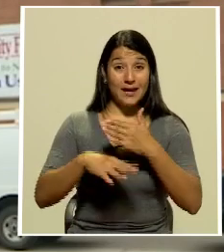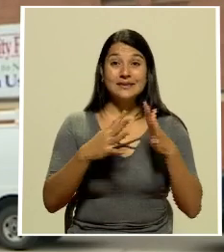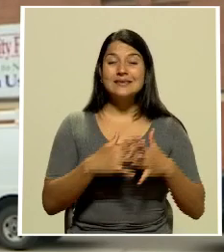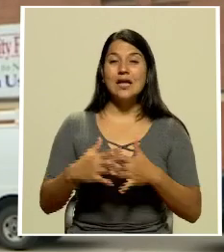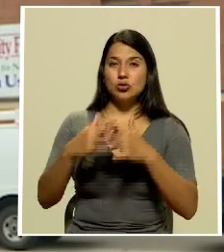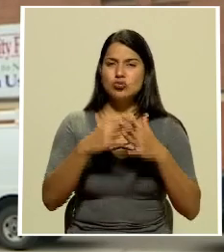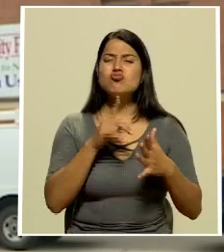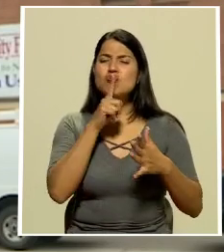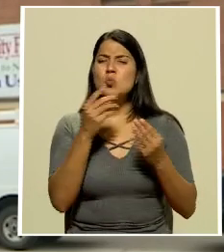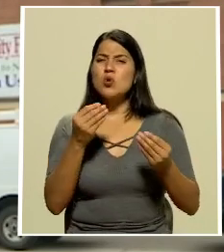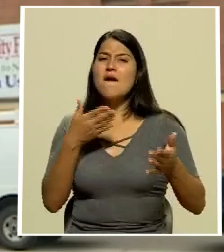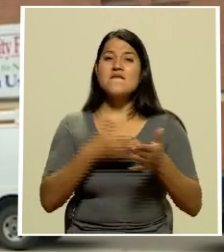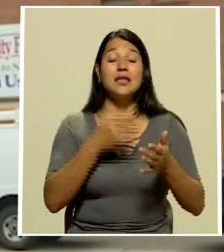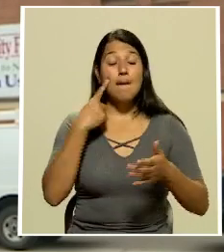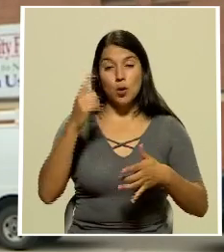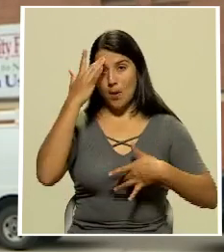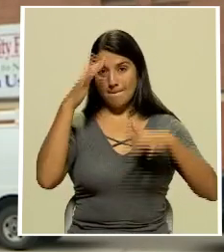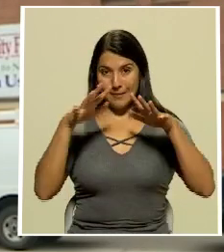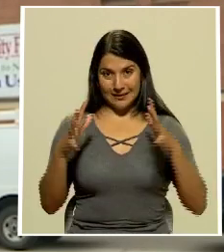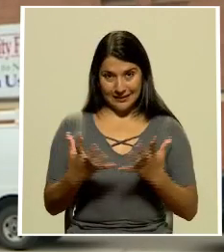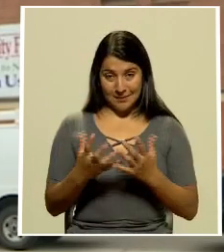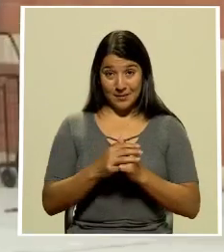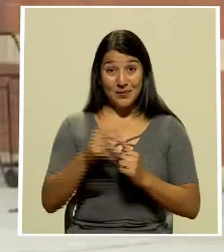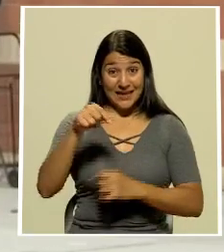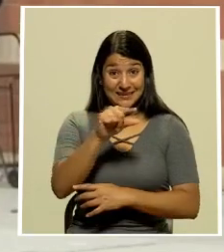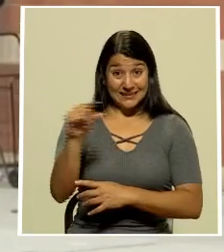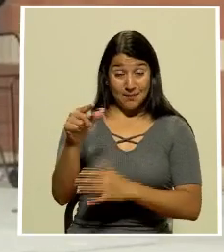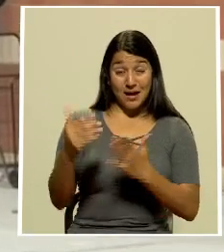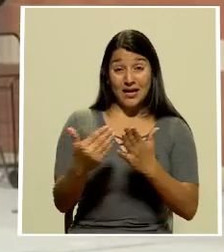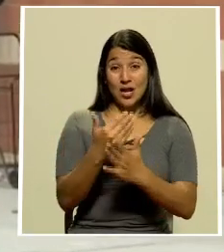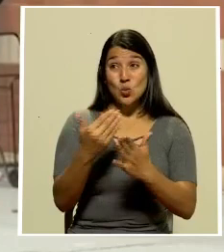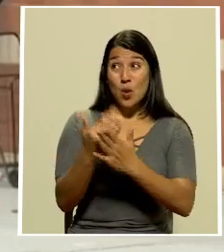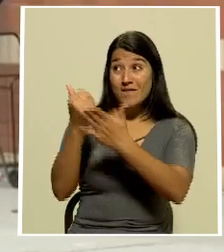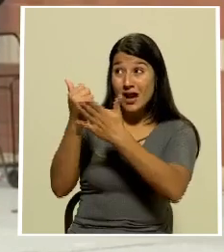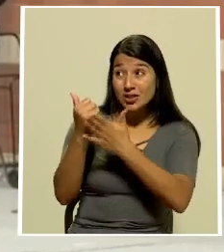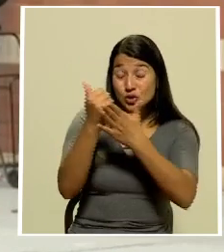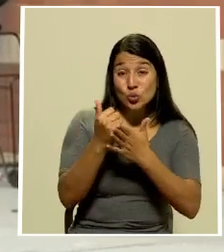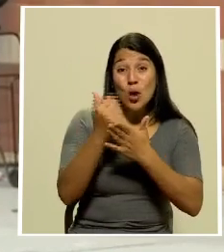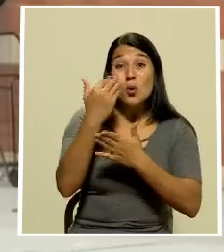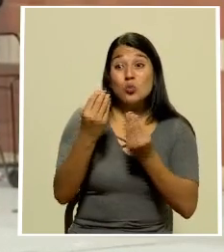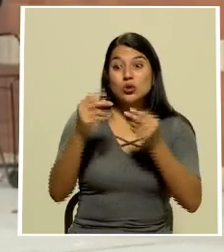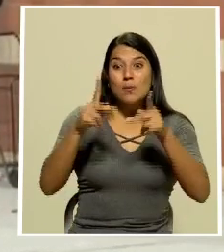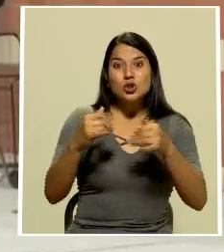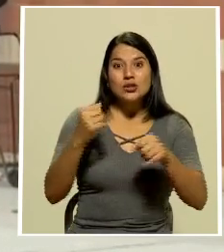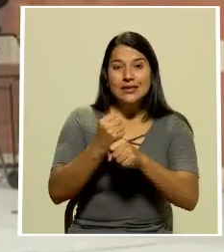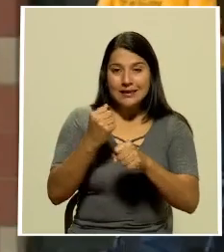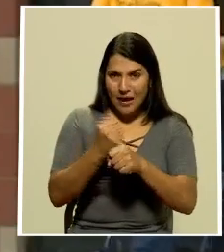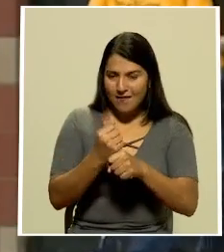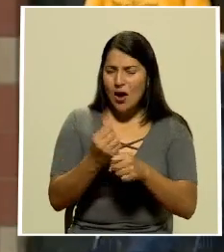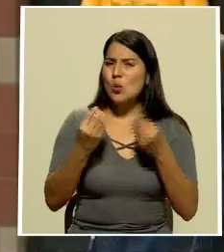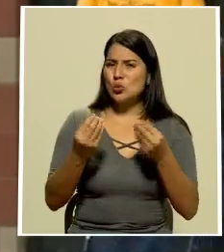sido duramente golpeada por la pandemia. Esta semana los nuevos pedidos de ayuda por desempleo se mantuvieron en un nivel alto